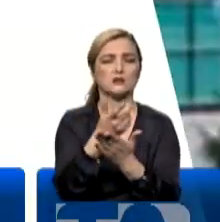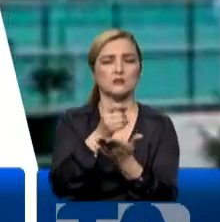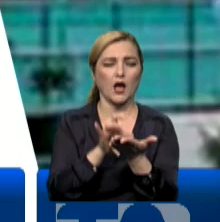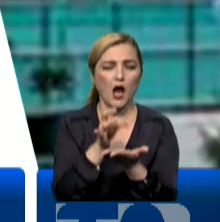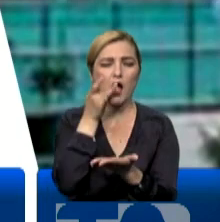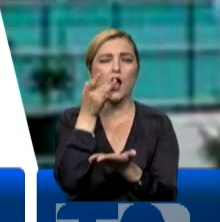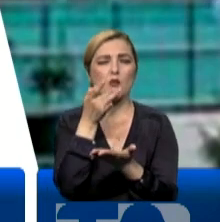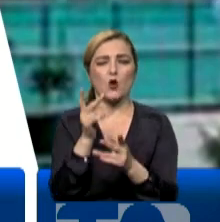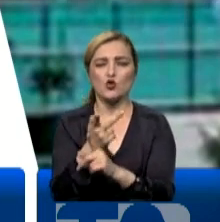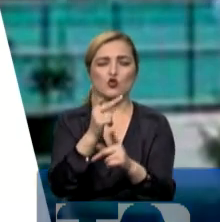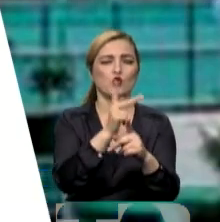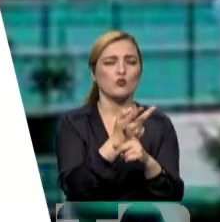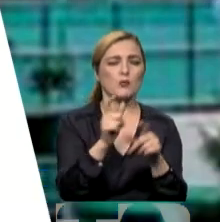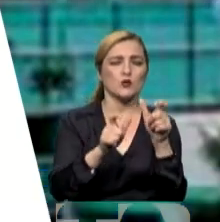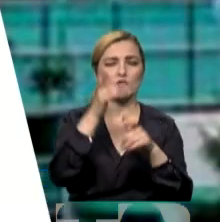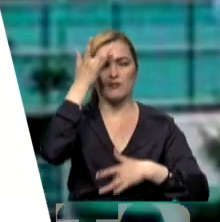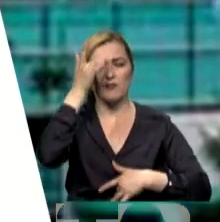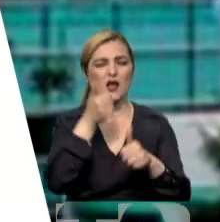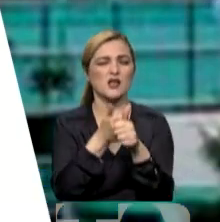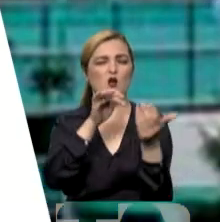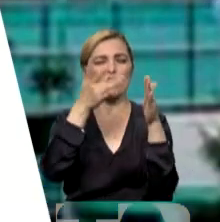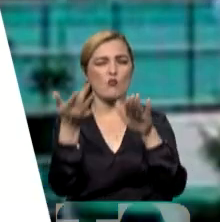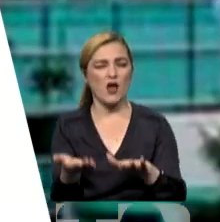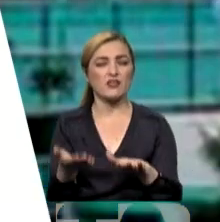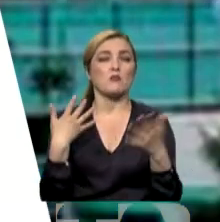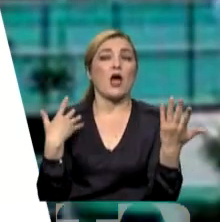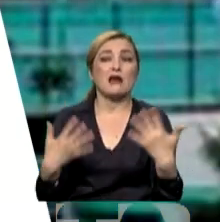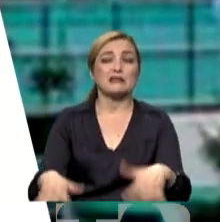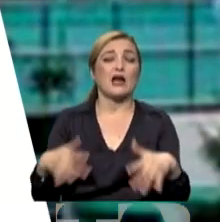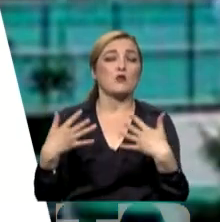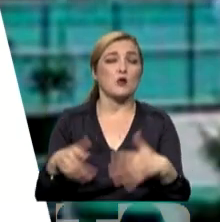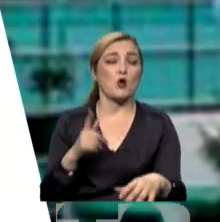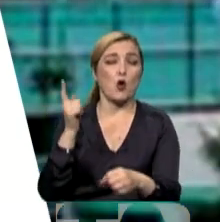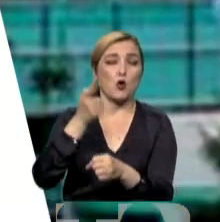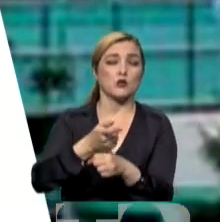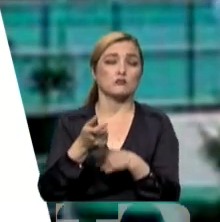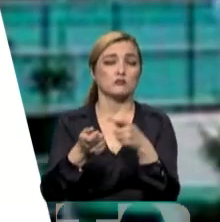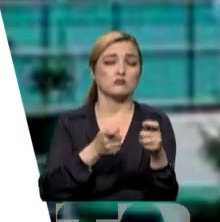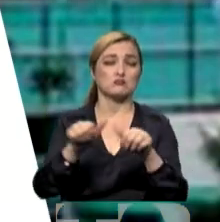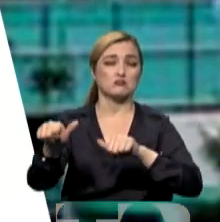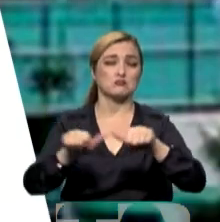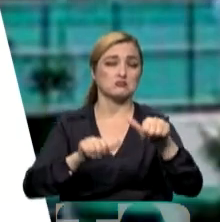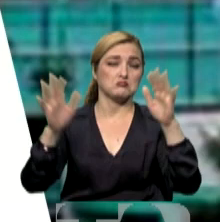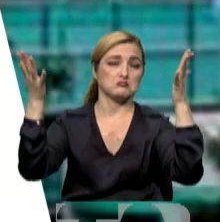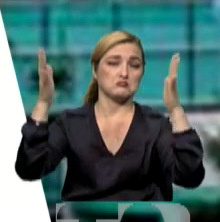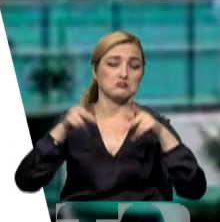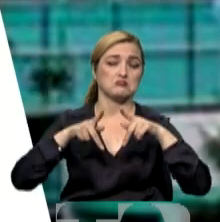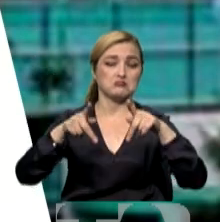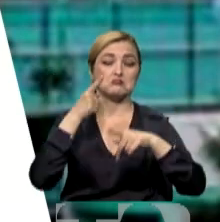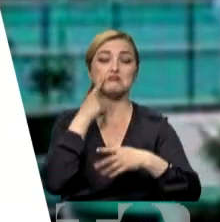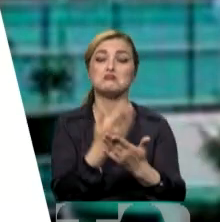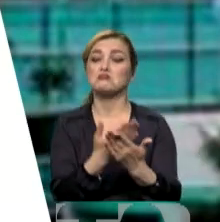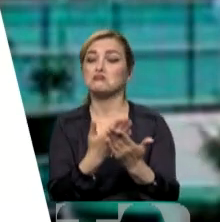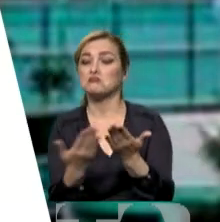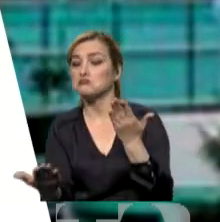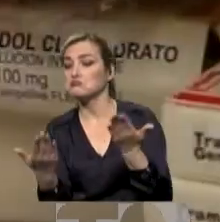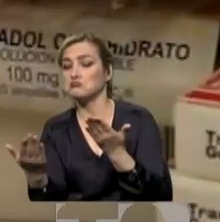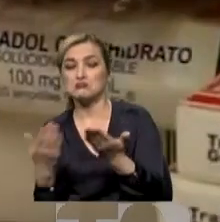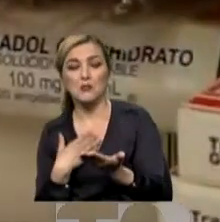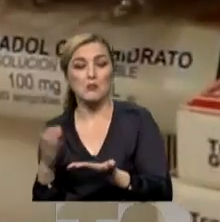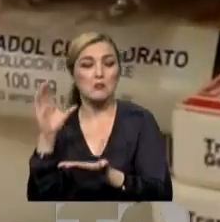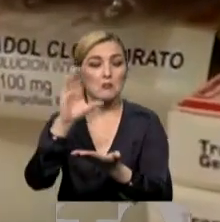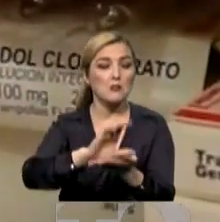medicinas e insumos para pacientes críticos pero no se dispuso los controles administrativos que permitan comprobar su entrega